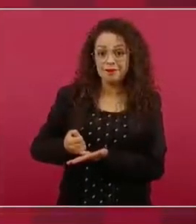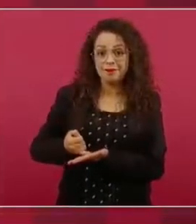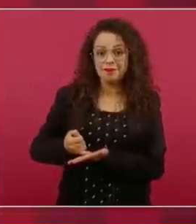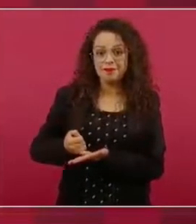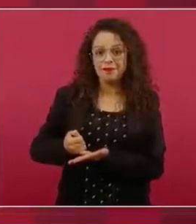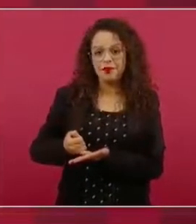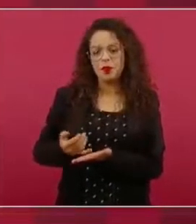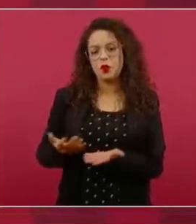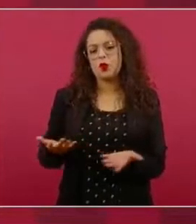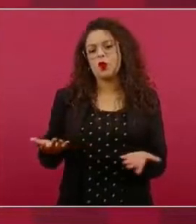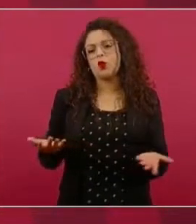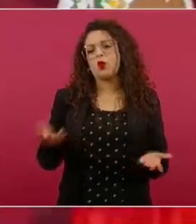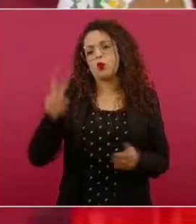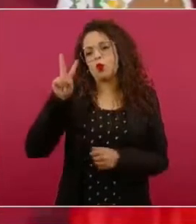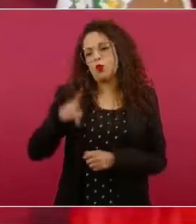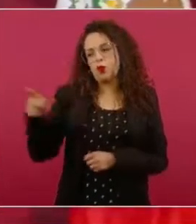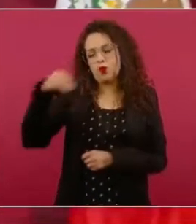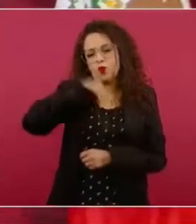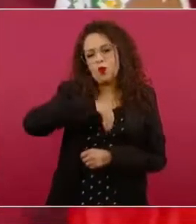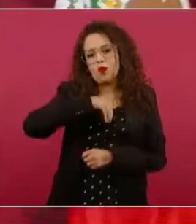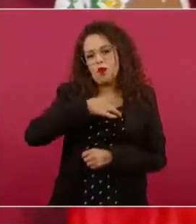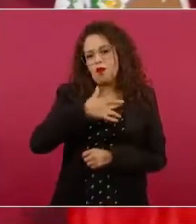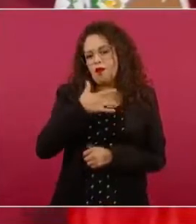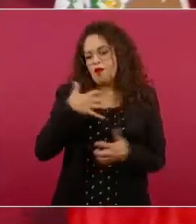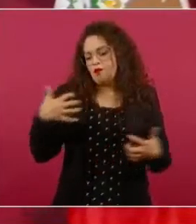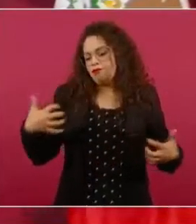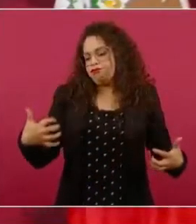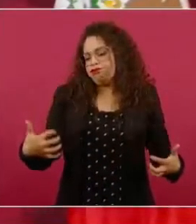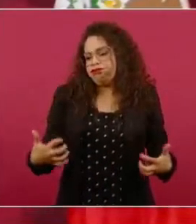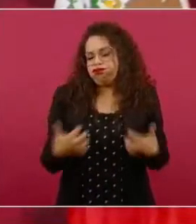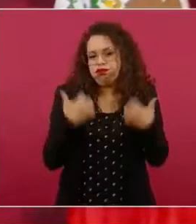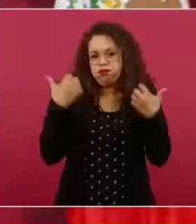Pues están enojadísimos,